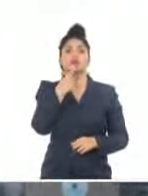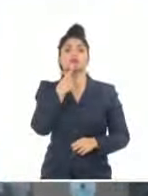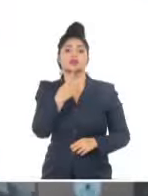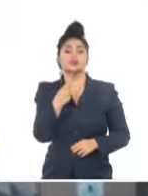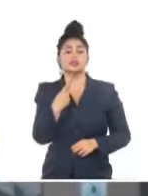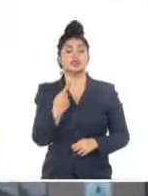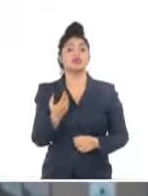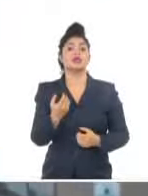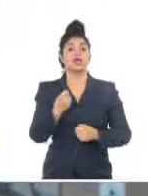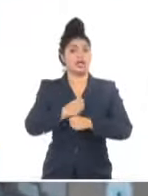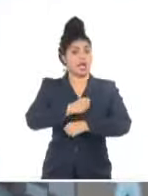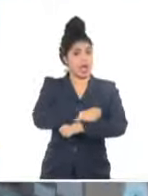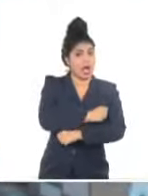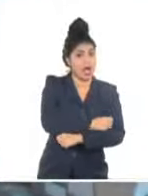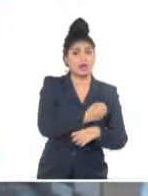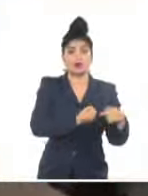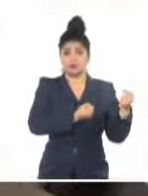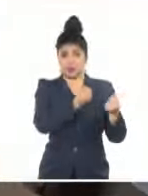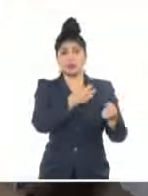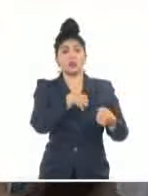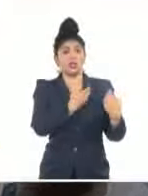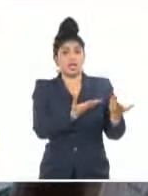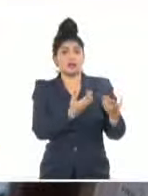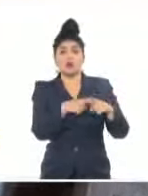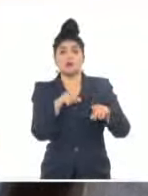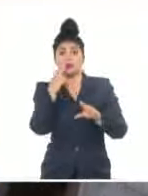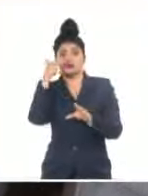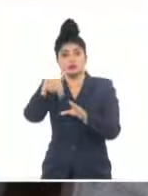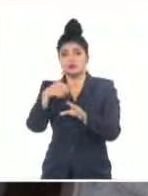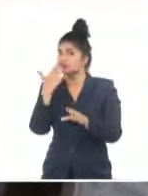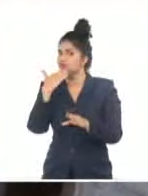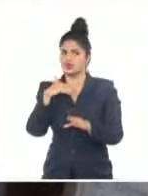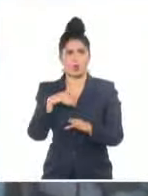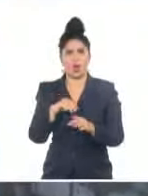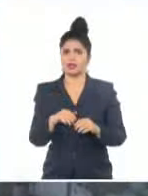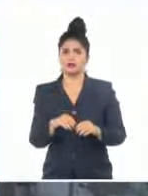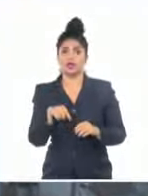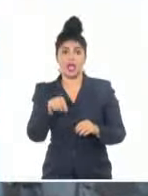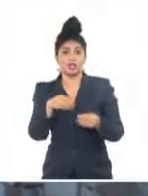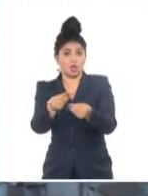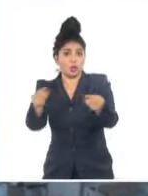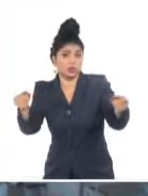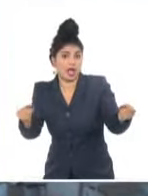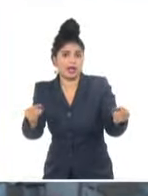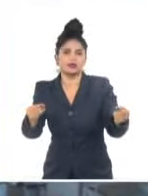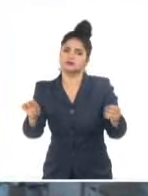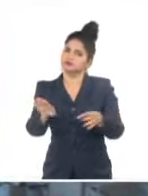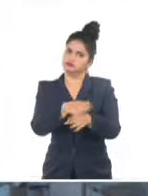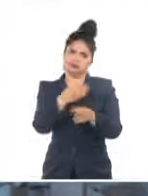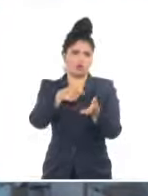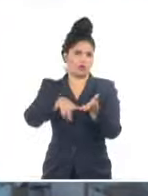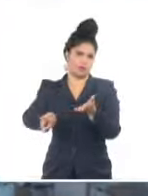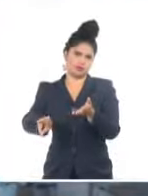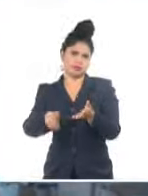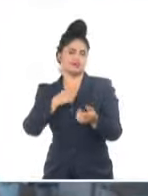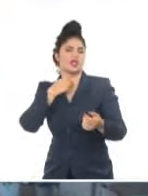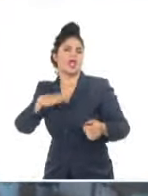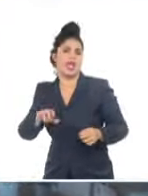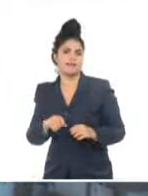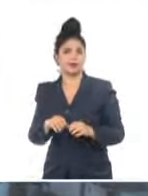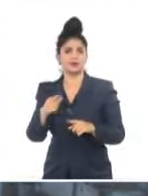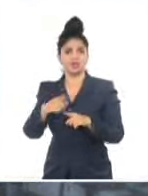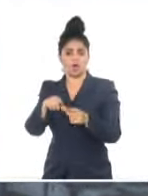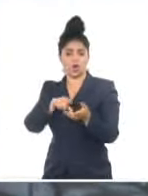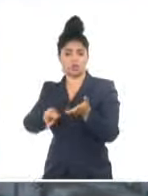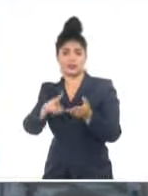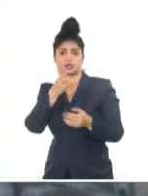hasta agosto del año pasado. ¿Que van para qué lugares? Aquí para el país entero. ¿Son productos que no pueden venir a buscar de esas instituciones? Porque muchos